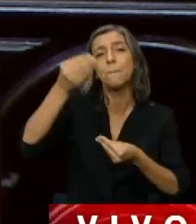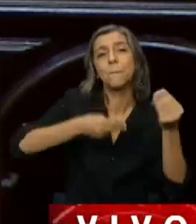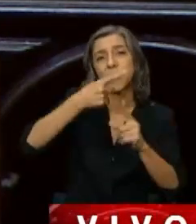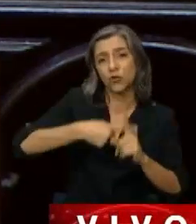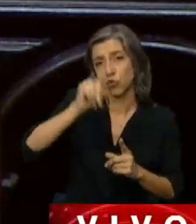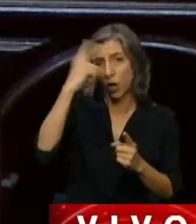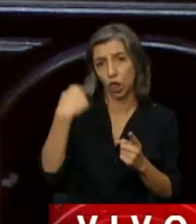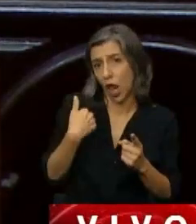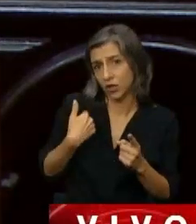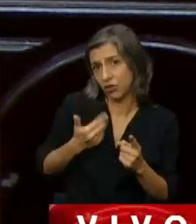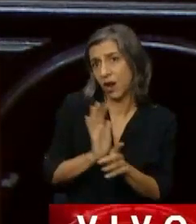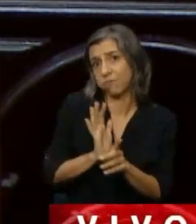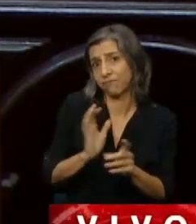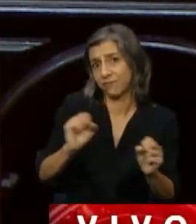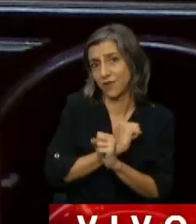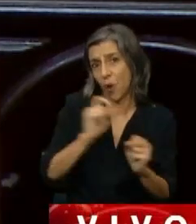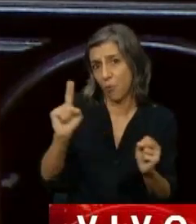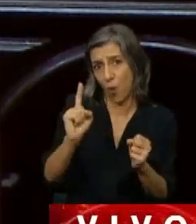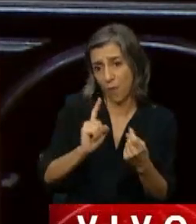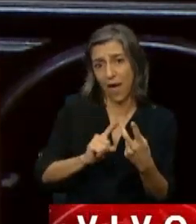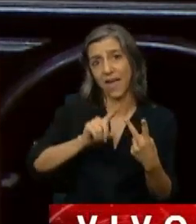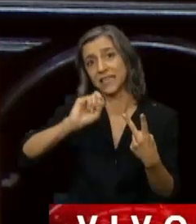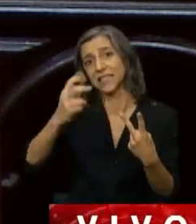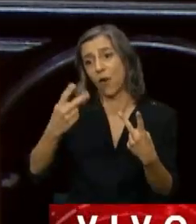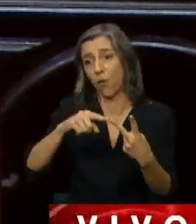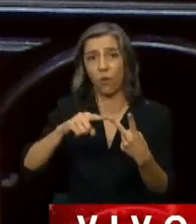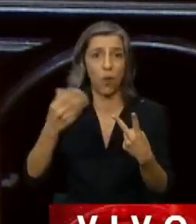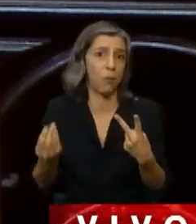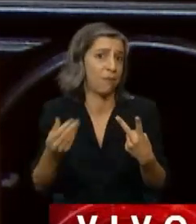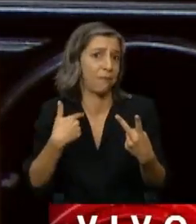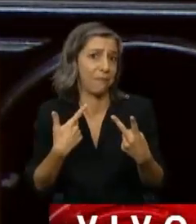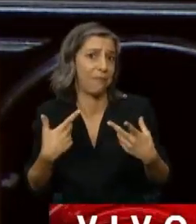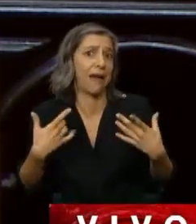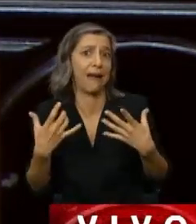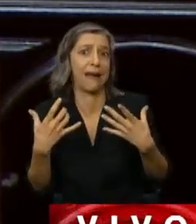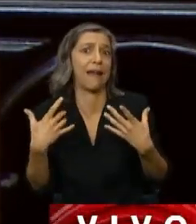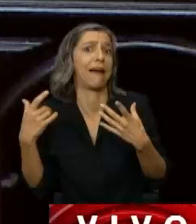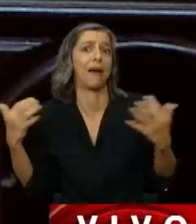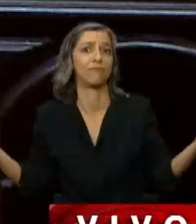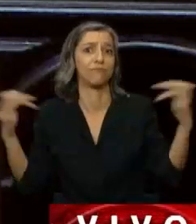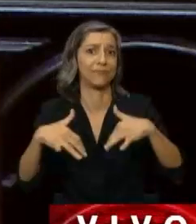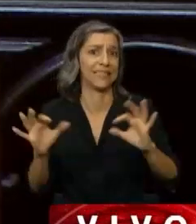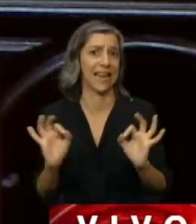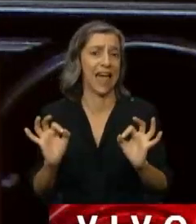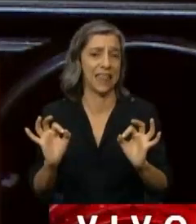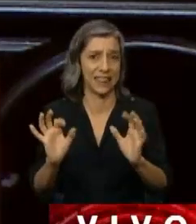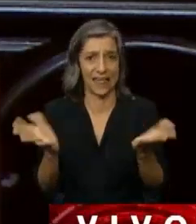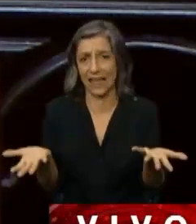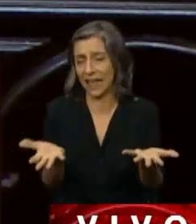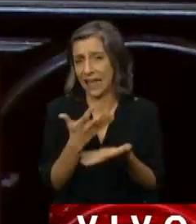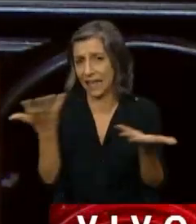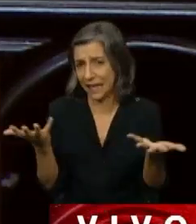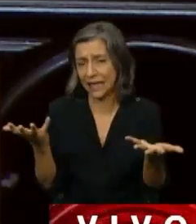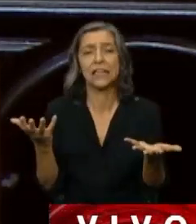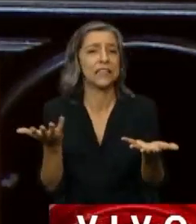otra vez para imponer esto sin consenso, presidente. Y me parece que es muy importante también señalar que seguramente tampoco forma